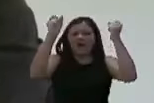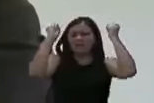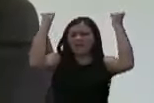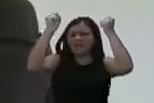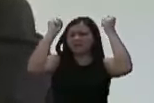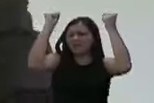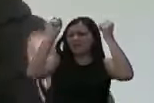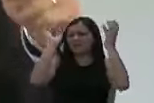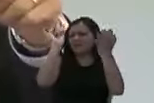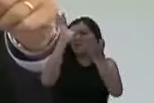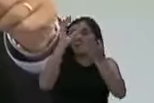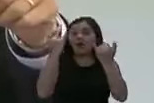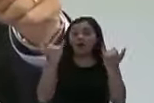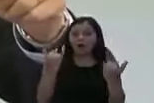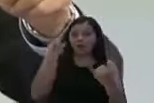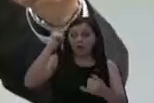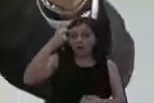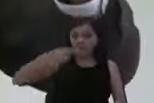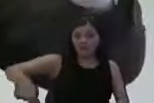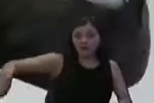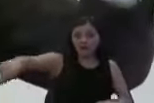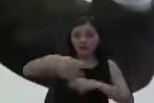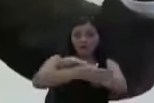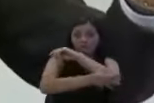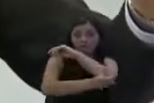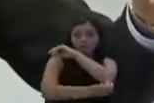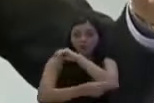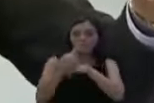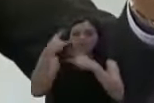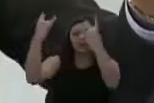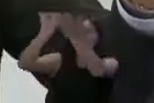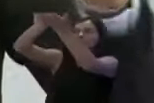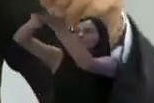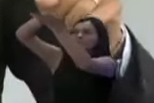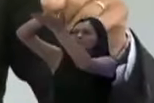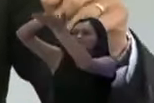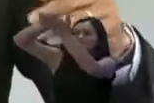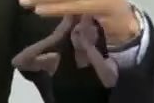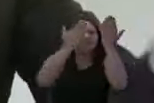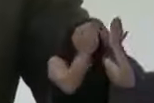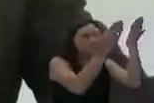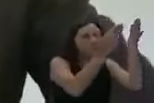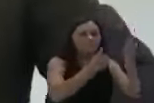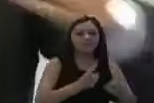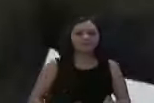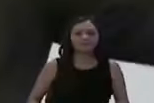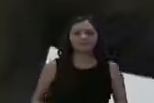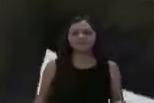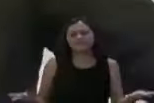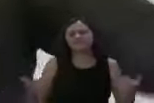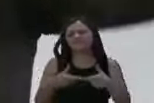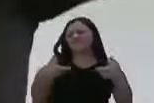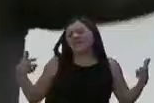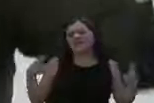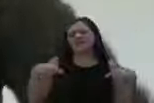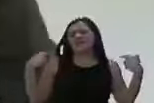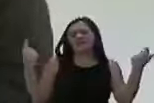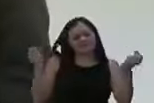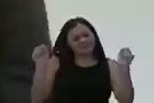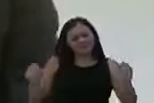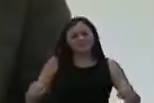etcétera A este gobierno de los pobres lo quieren sacar unos cuantos ricos Pero saben qué somos más muchísimo más